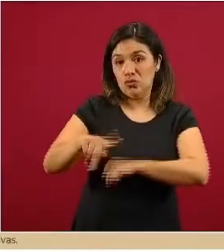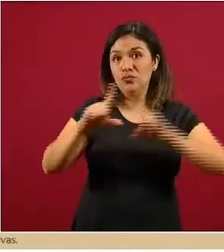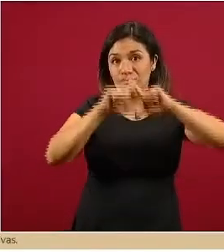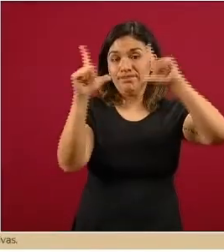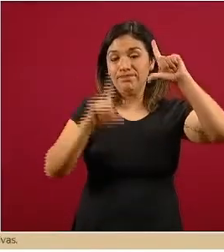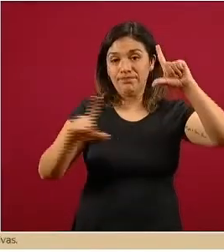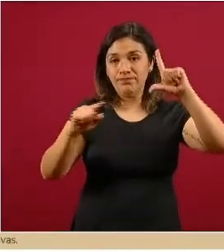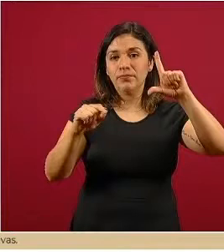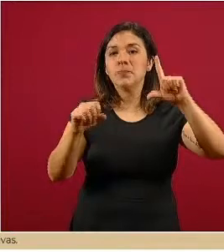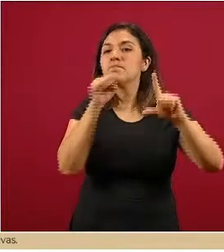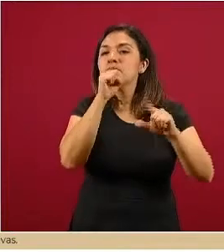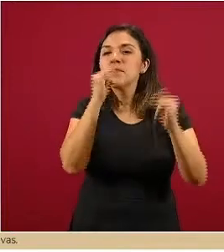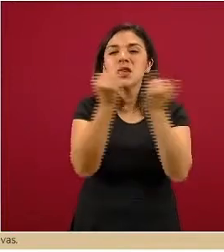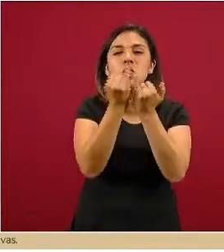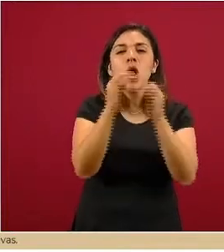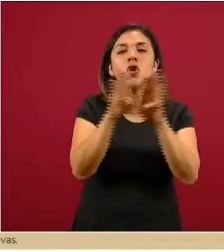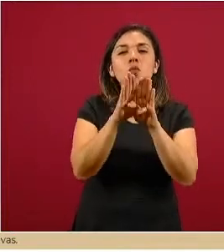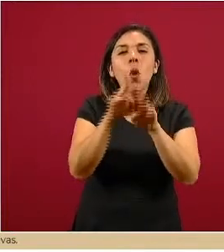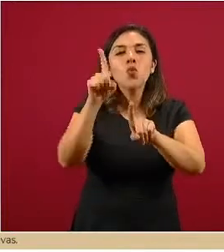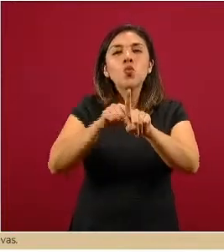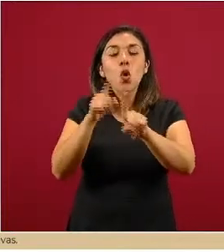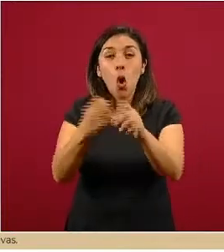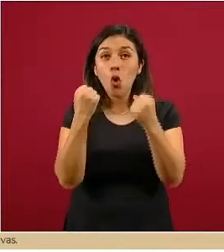de los